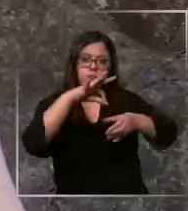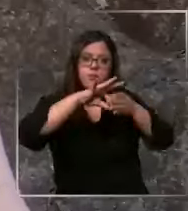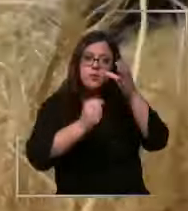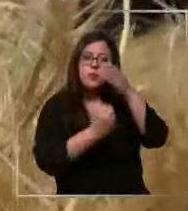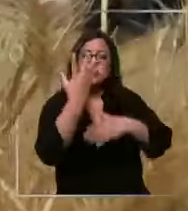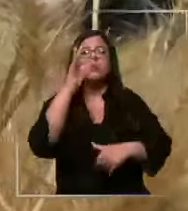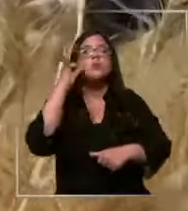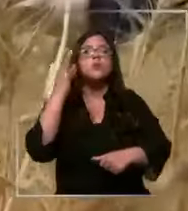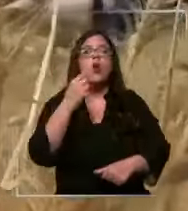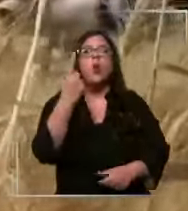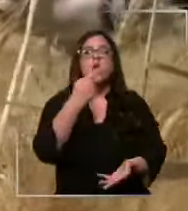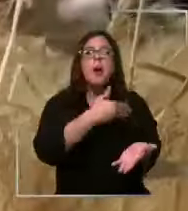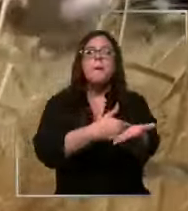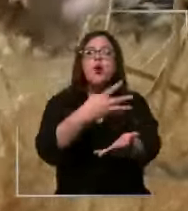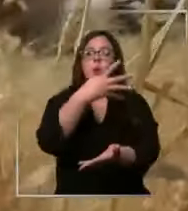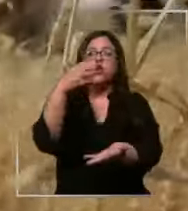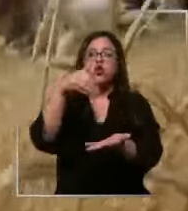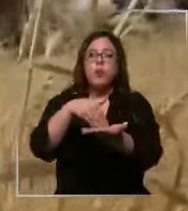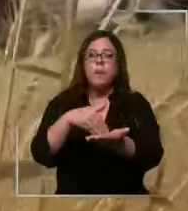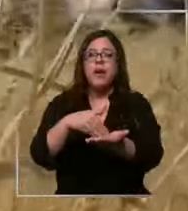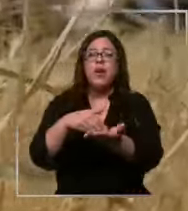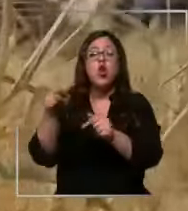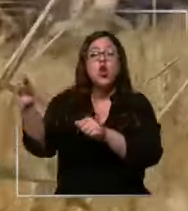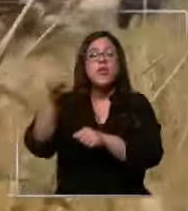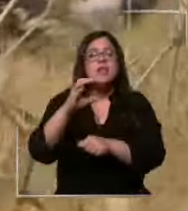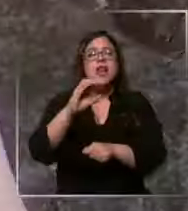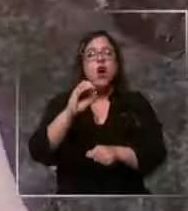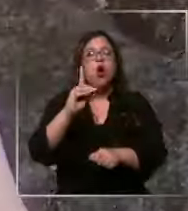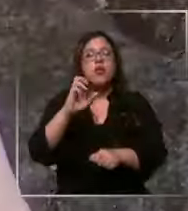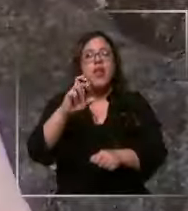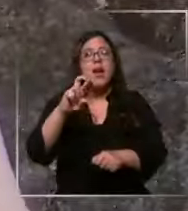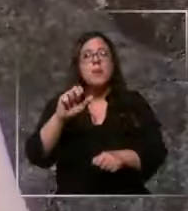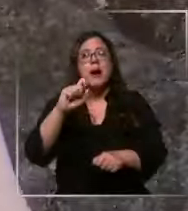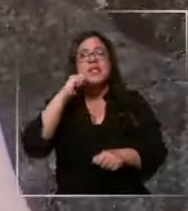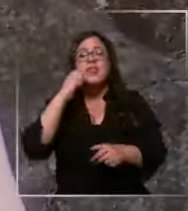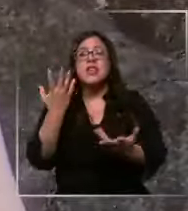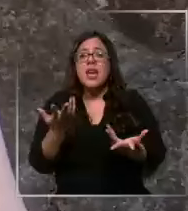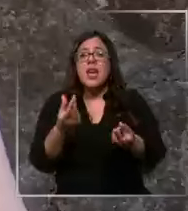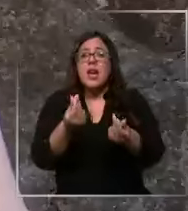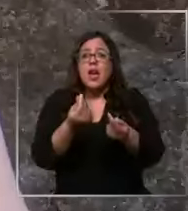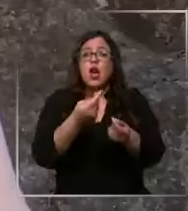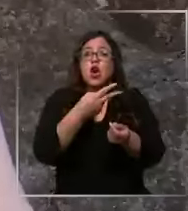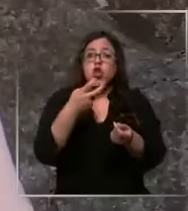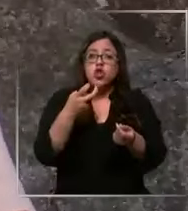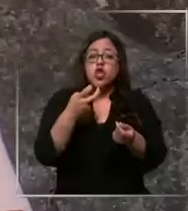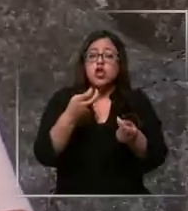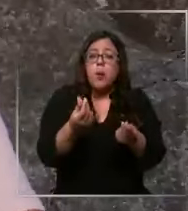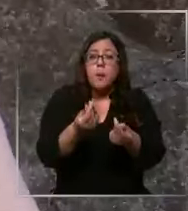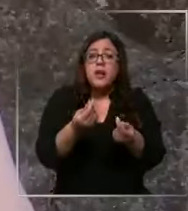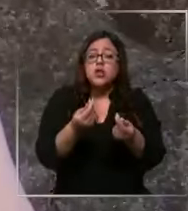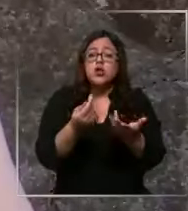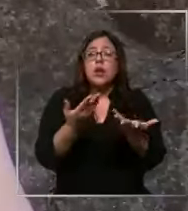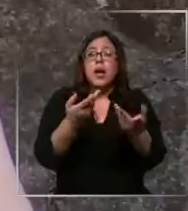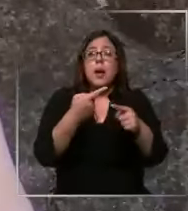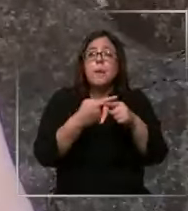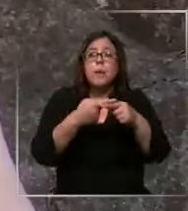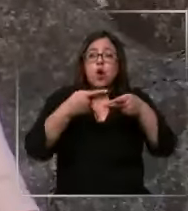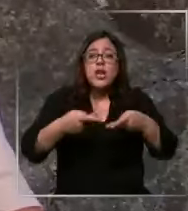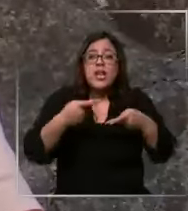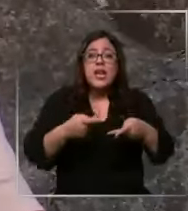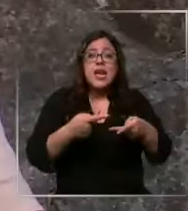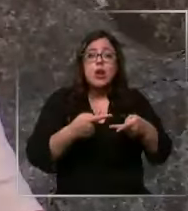según ODEPA. Si tú tienes un rendimiento de 50 quintales, estás sacando a un precio de 200 pesos por kilo, 1.000.000 de pesos por hectárea. Y